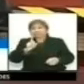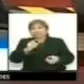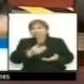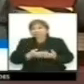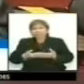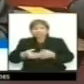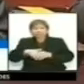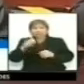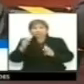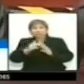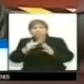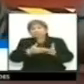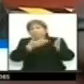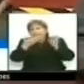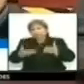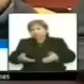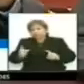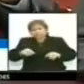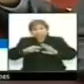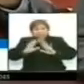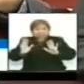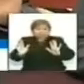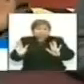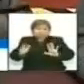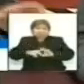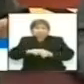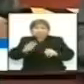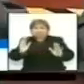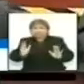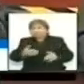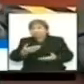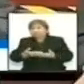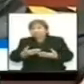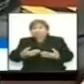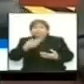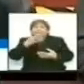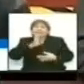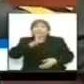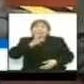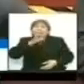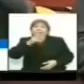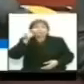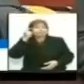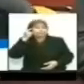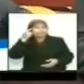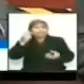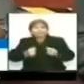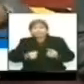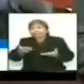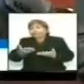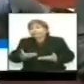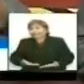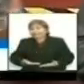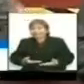no hay manera de que lo saquen de su casa para traerlo acá. No viene, ya está. Esa es la renuncia que sea. Pero no, pues, es boquilla. Es porque creen que eso le va a